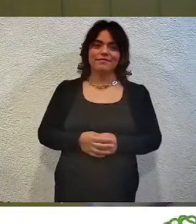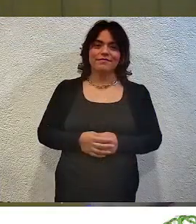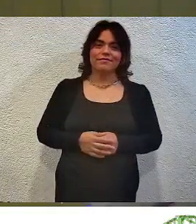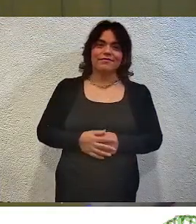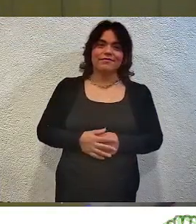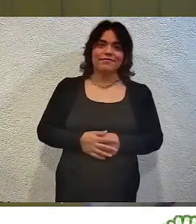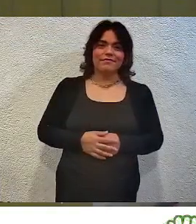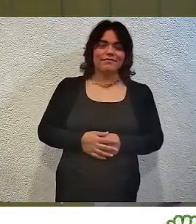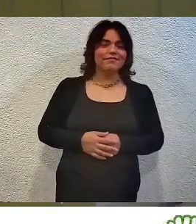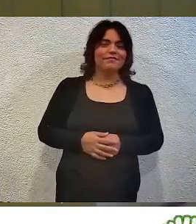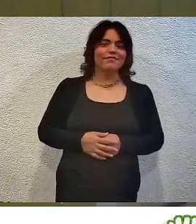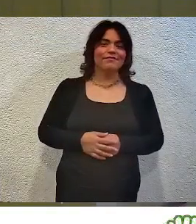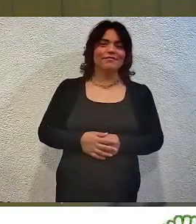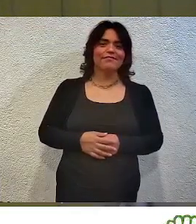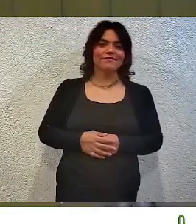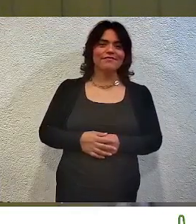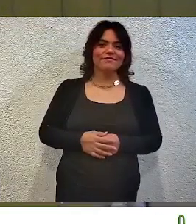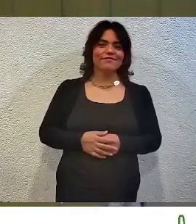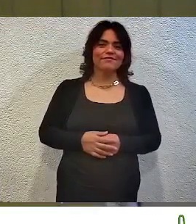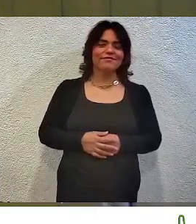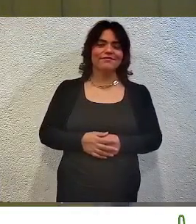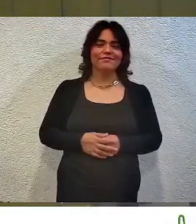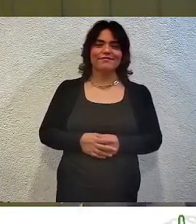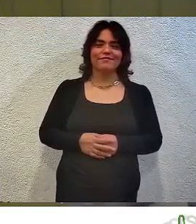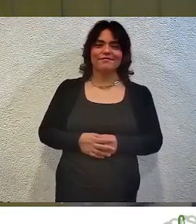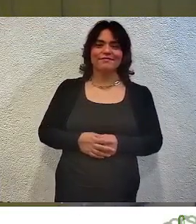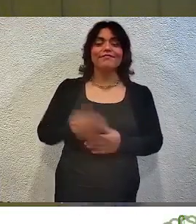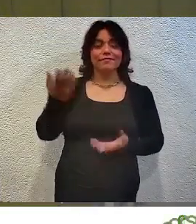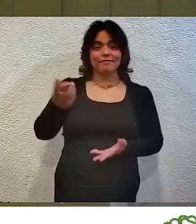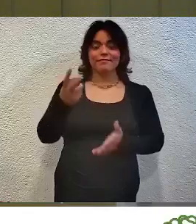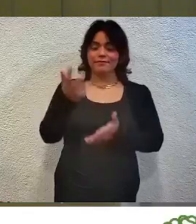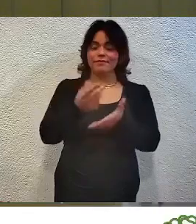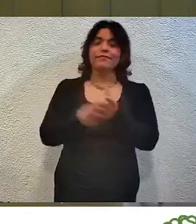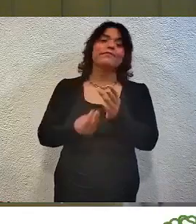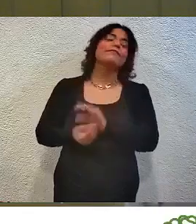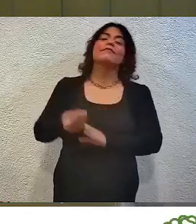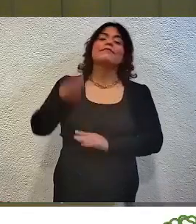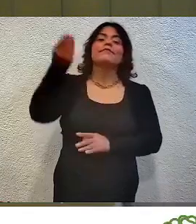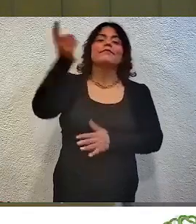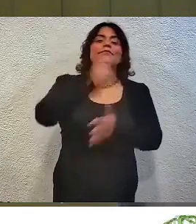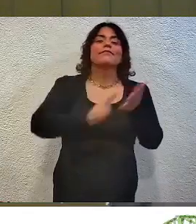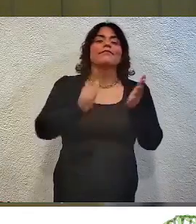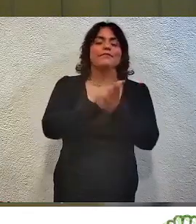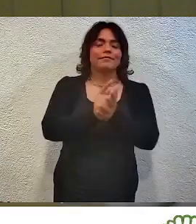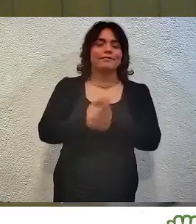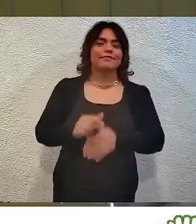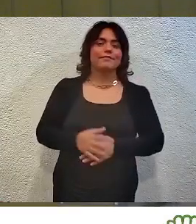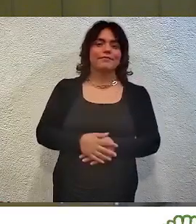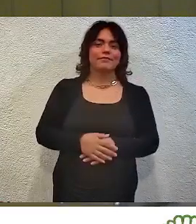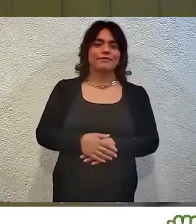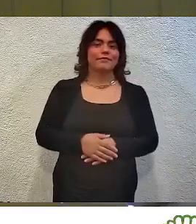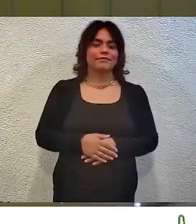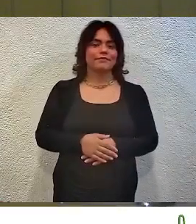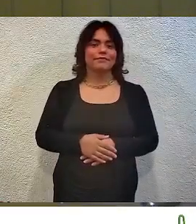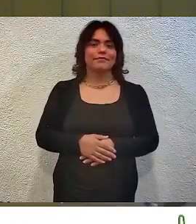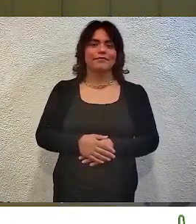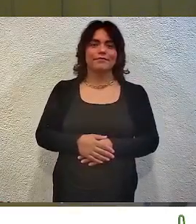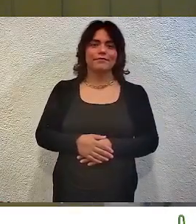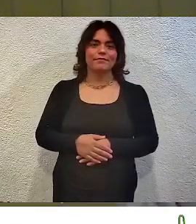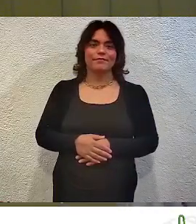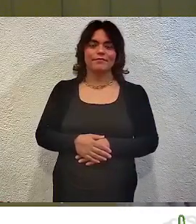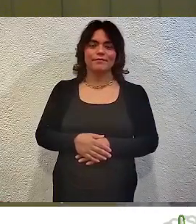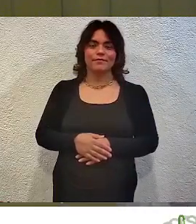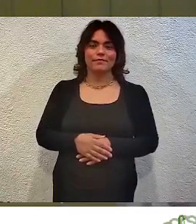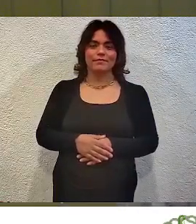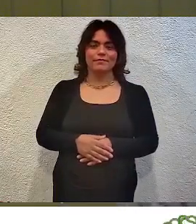las firmas a la conclusión de la presente sesión y notifíquese como en derecho corresponde. El cuarto y quinto asuntos listados para analizar